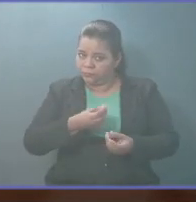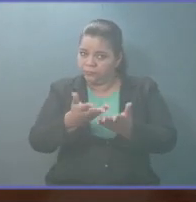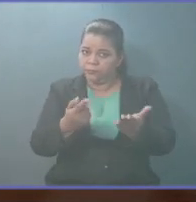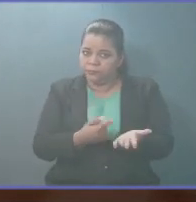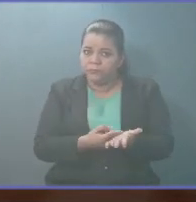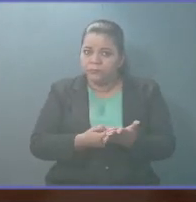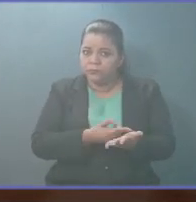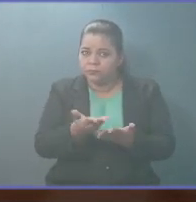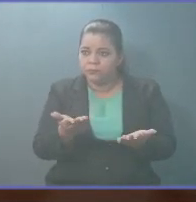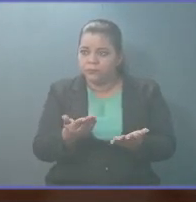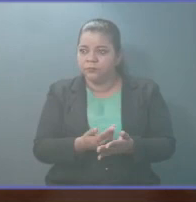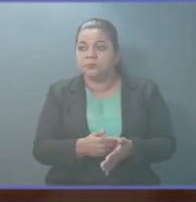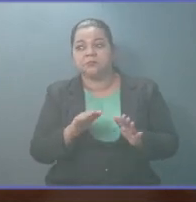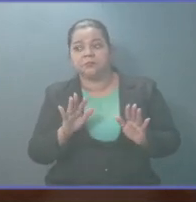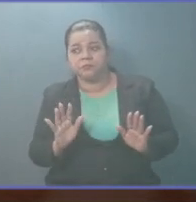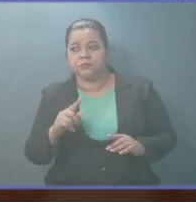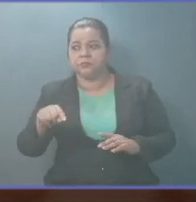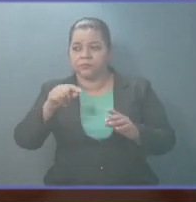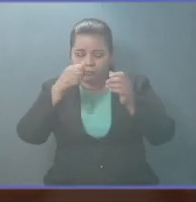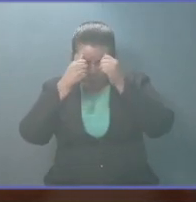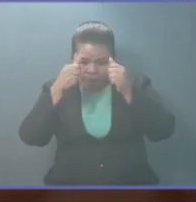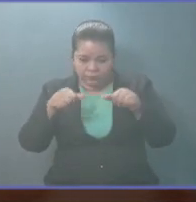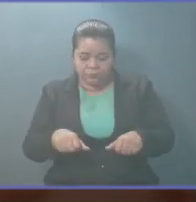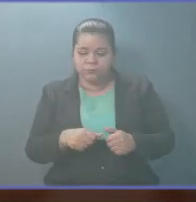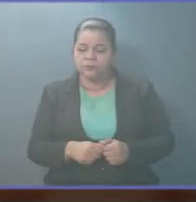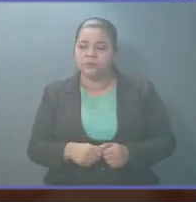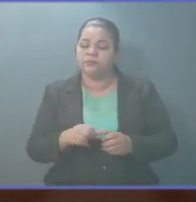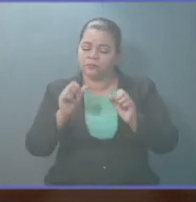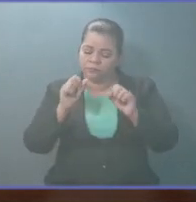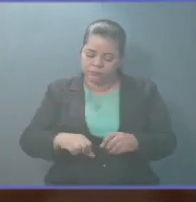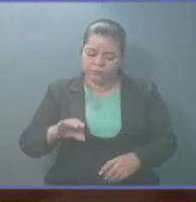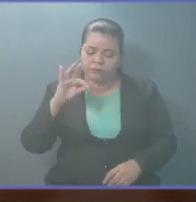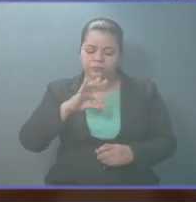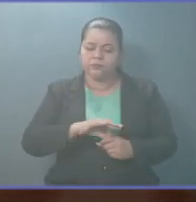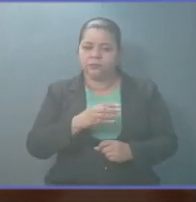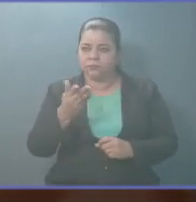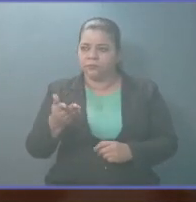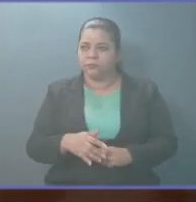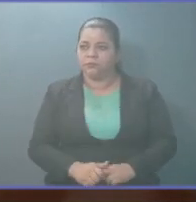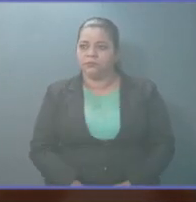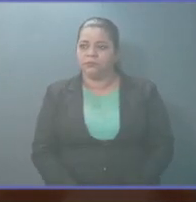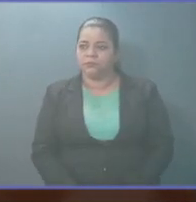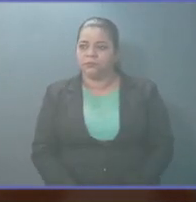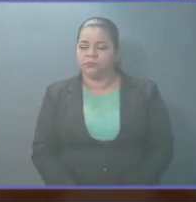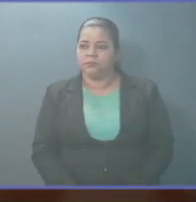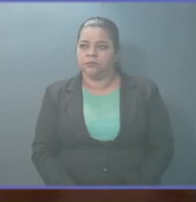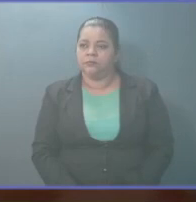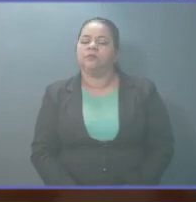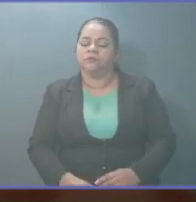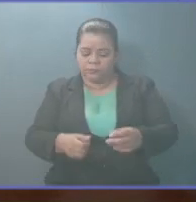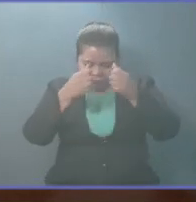Los literales se aceptarían, entendería yo que es lo que establece la diputada. Es la propuesta.